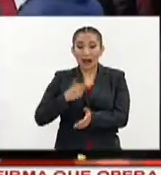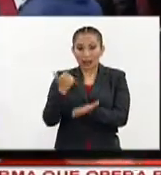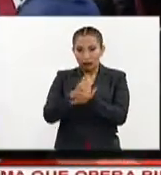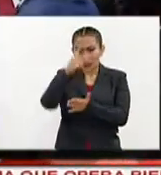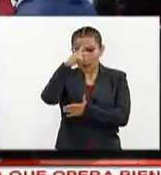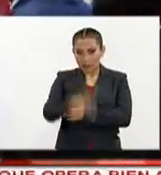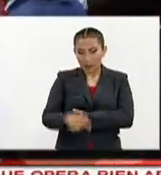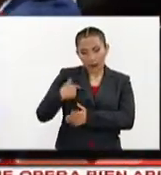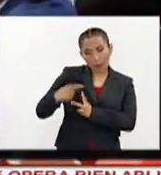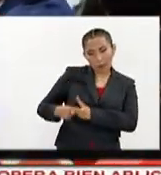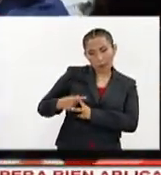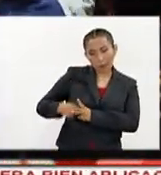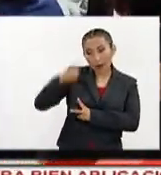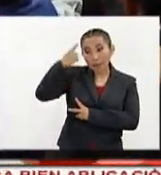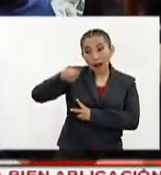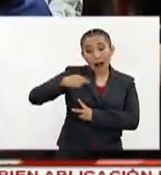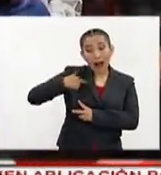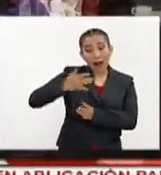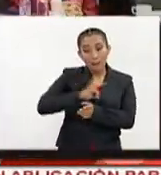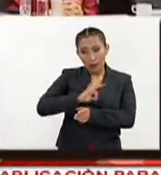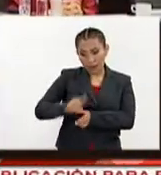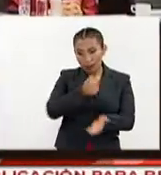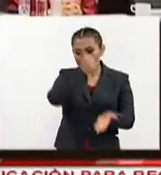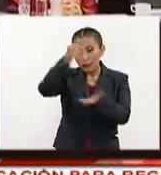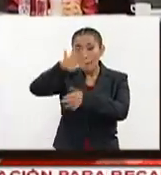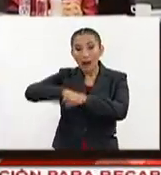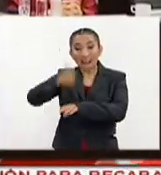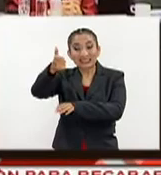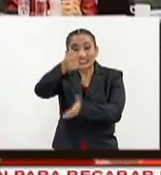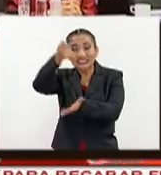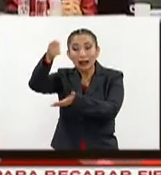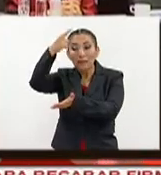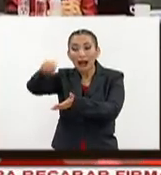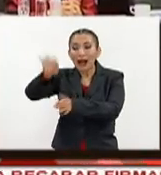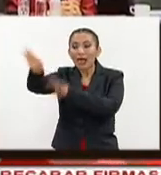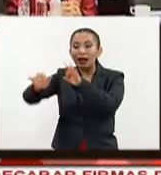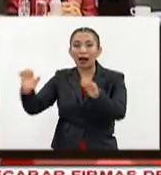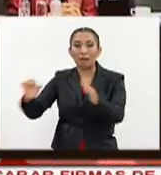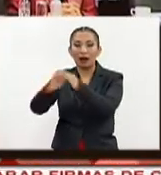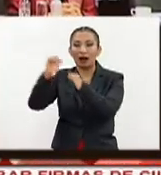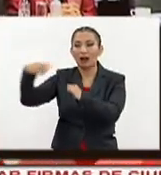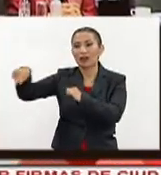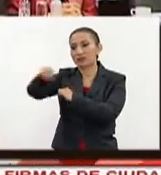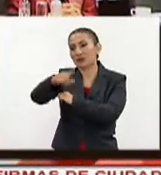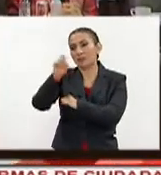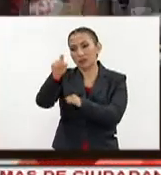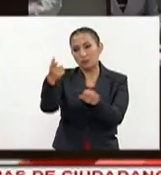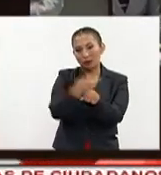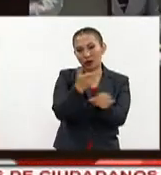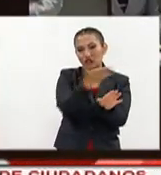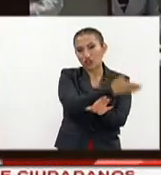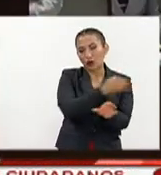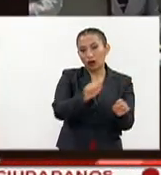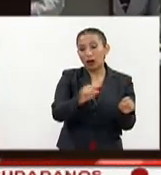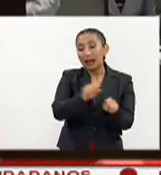de México con la finalidad de que pueda contar con mayores recursos para atender la emergencia derivada del sismo hasta por un monto de